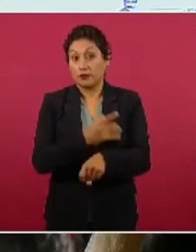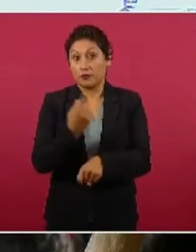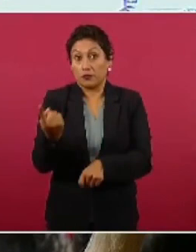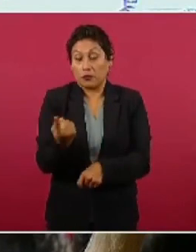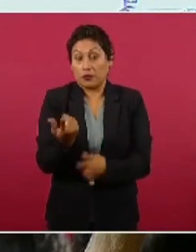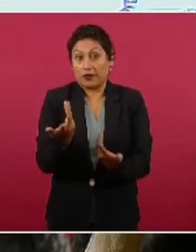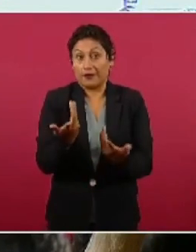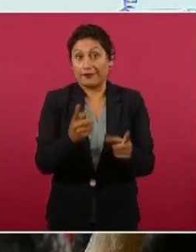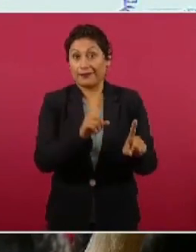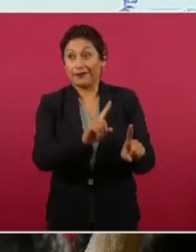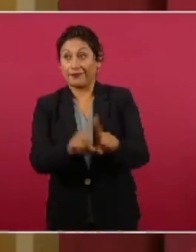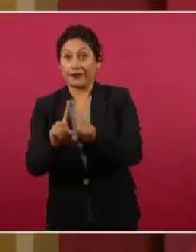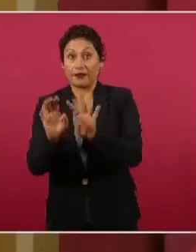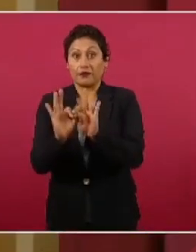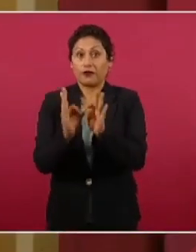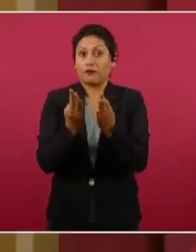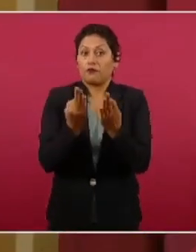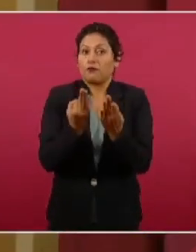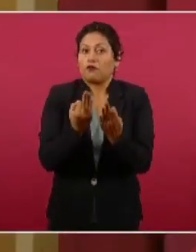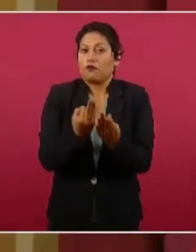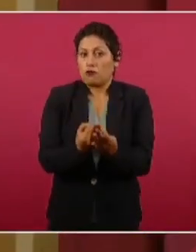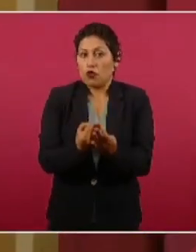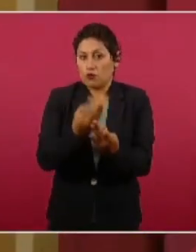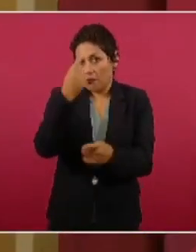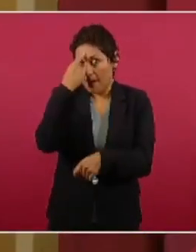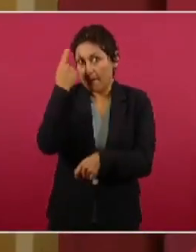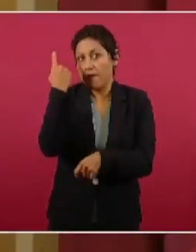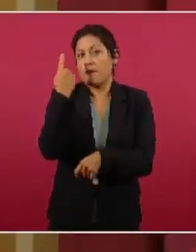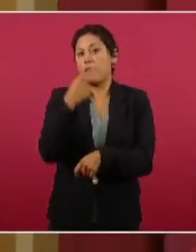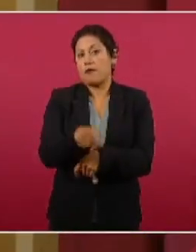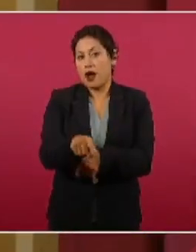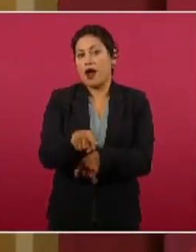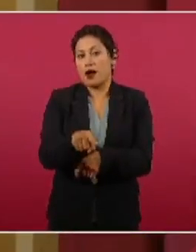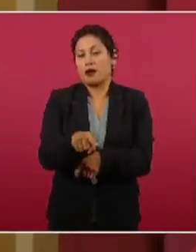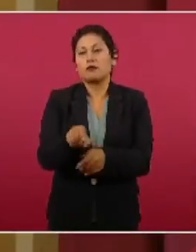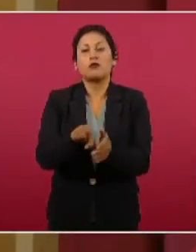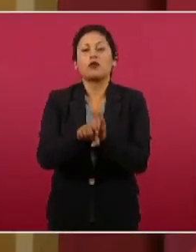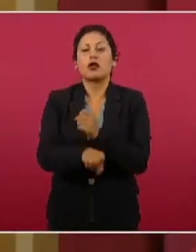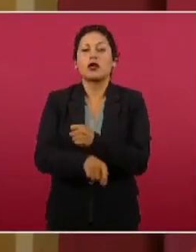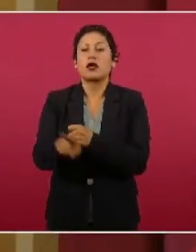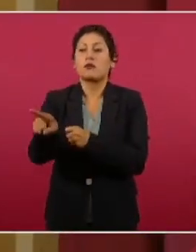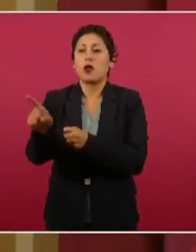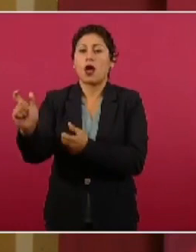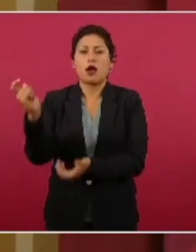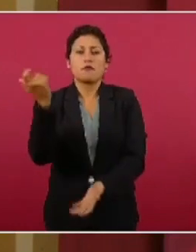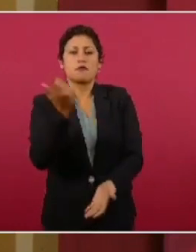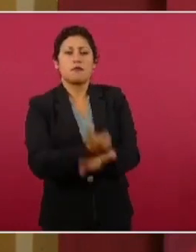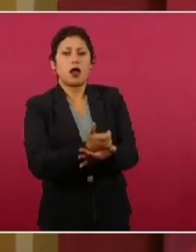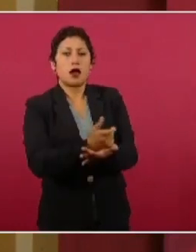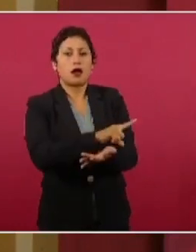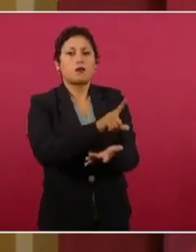por los cuales no pagaban o se les devolvían los impuestos.